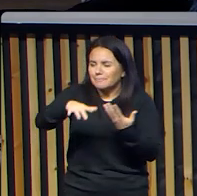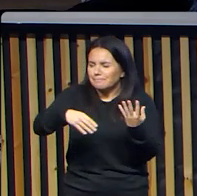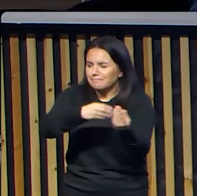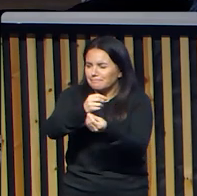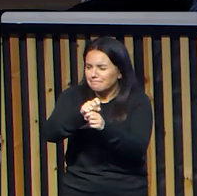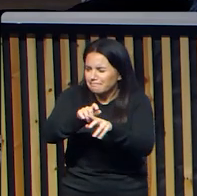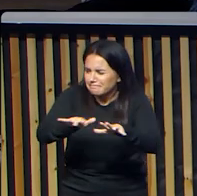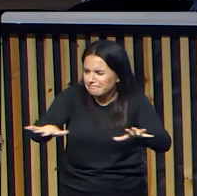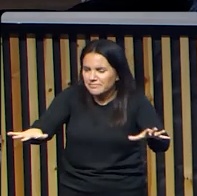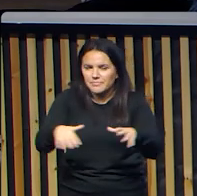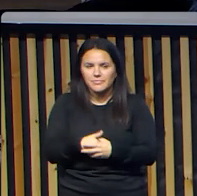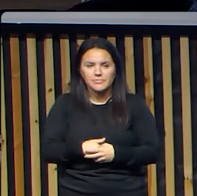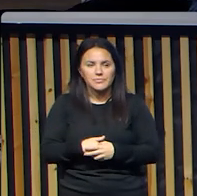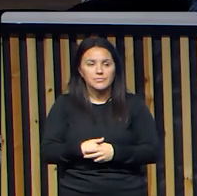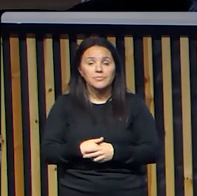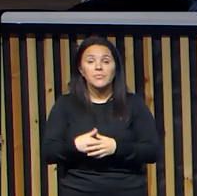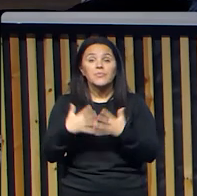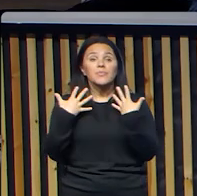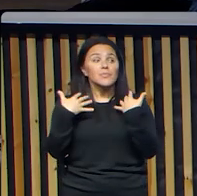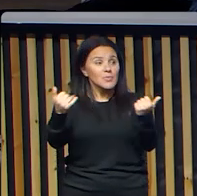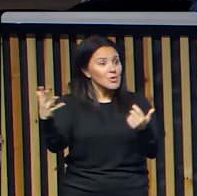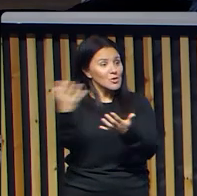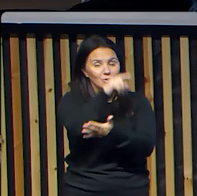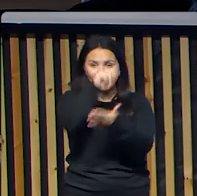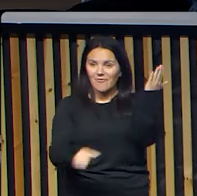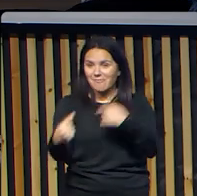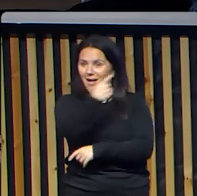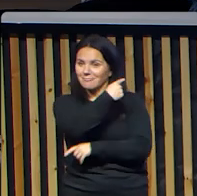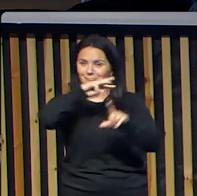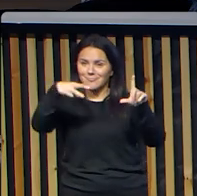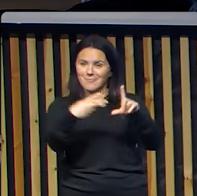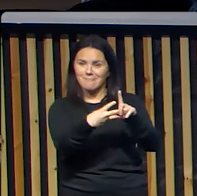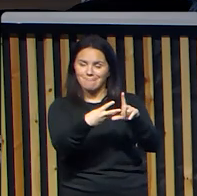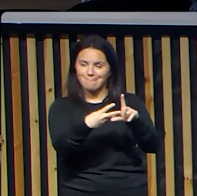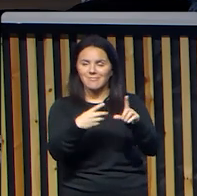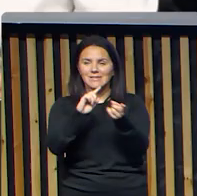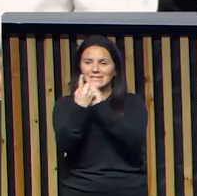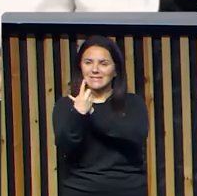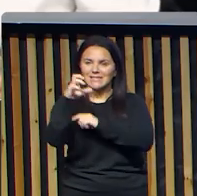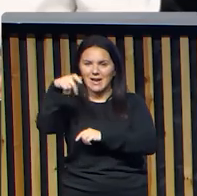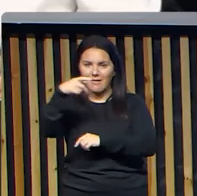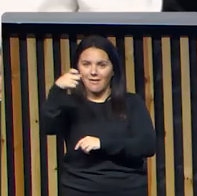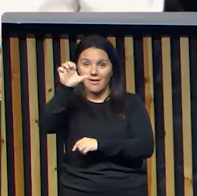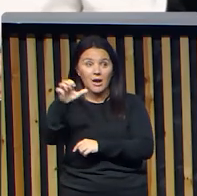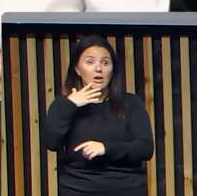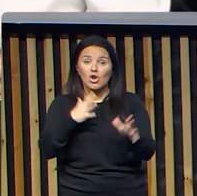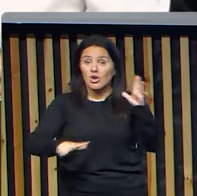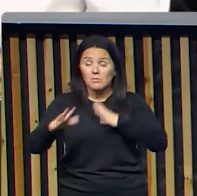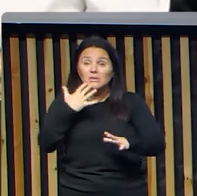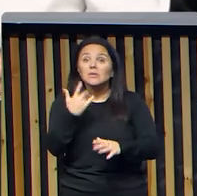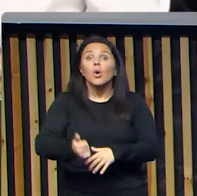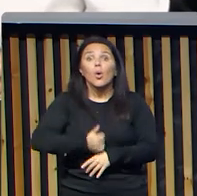No nos va a dar tiempo pero si tenéis la oportunidad meteos en internet y poner 7.000 usuarios